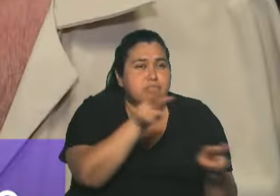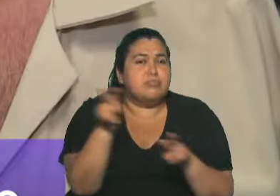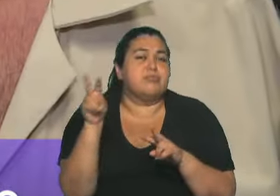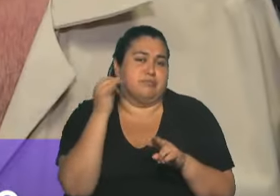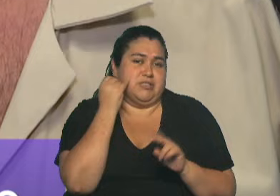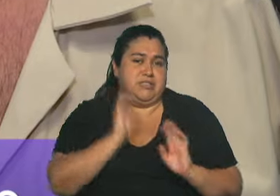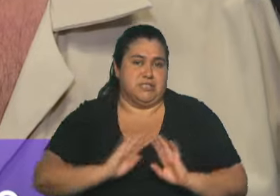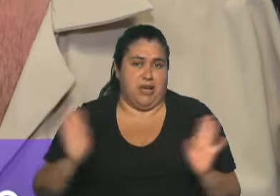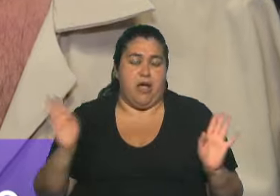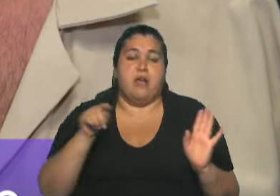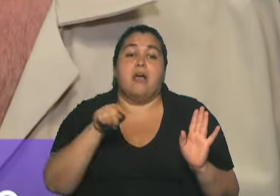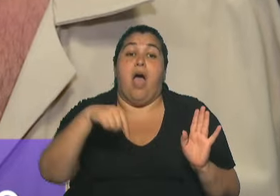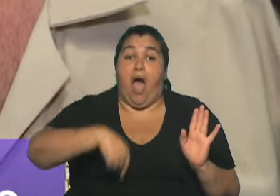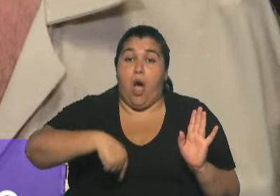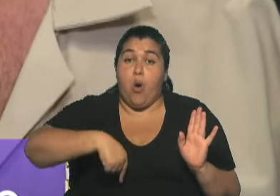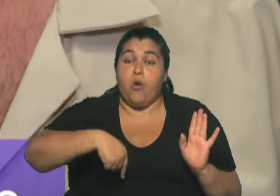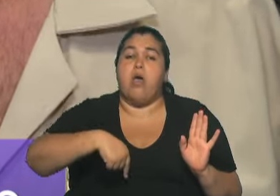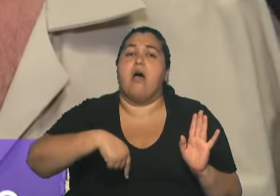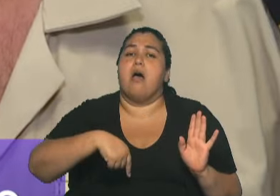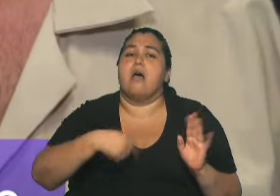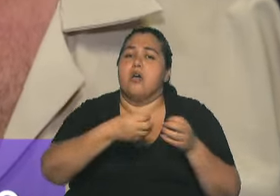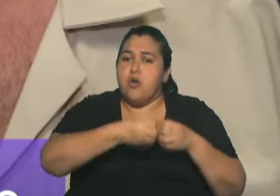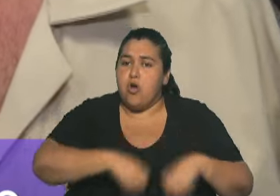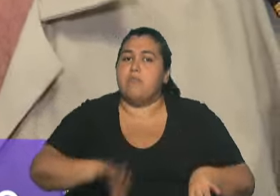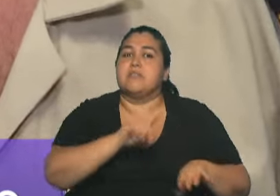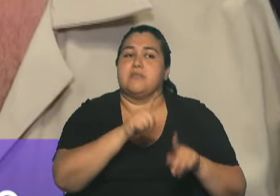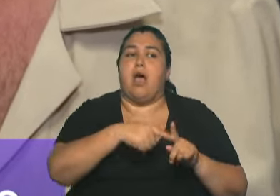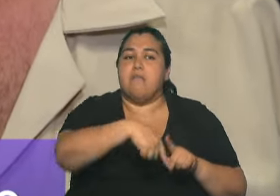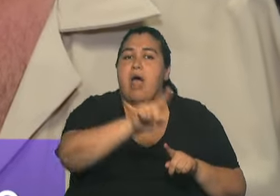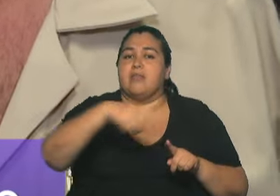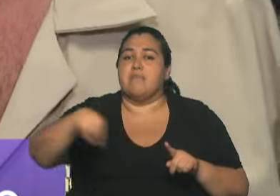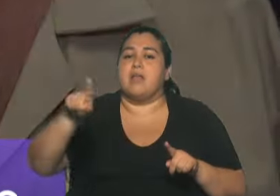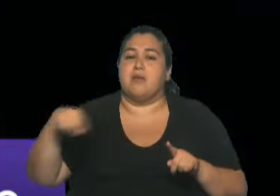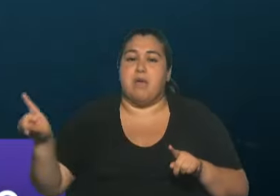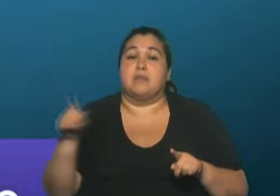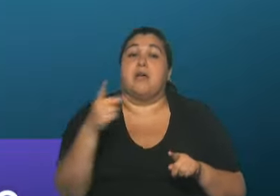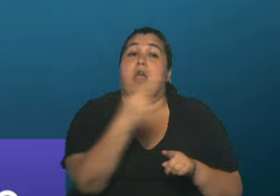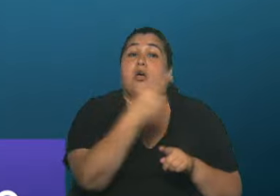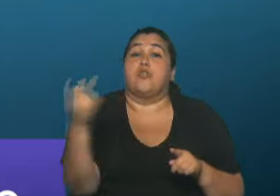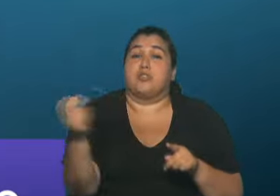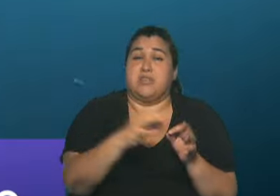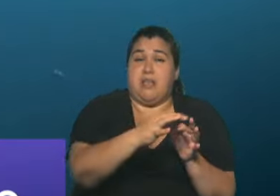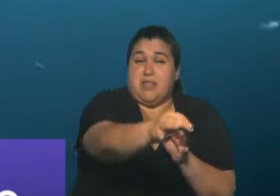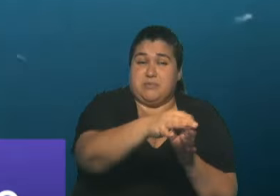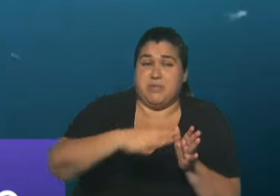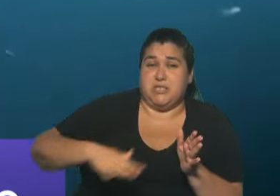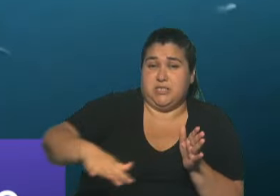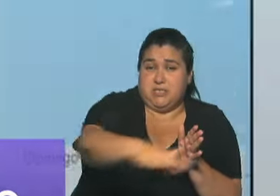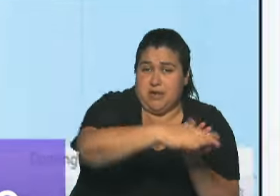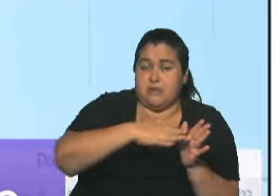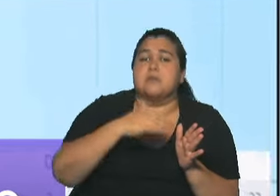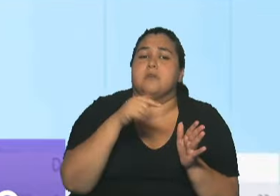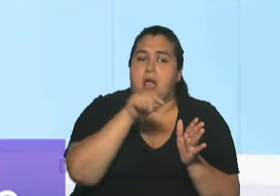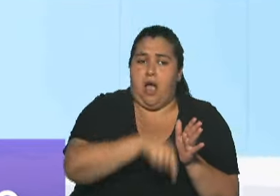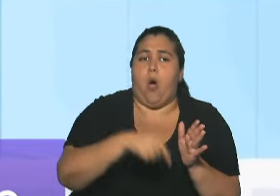Y actualmente ya se inició el repliegue nuevamente hacia fuera de las 200 millas se prevé una disminución importante Ya